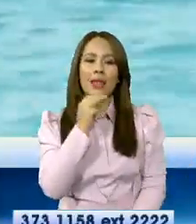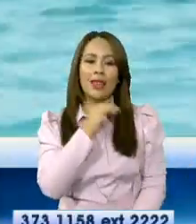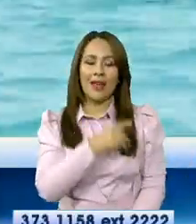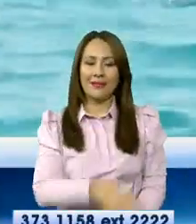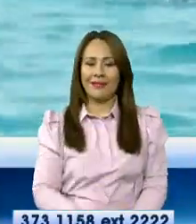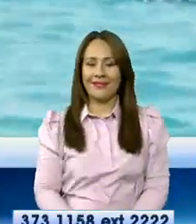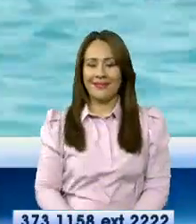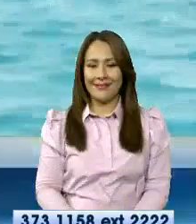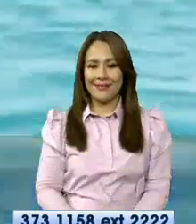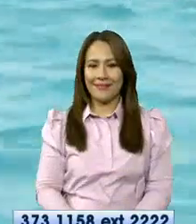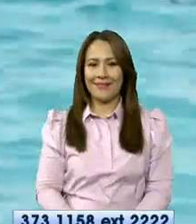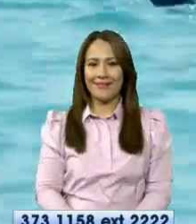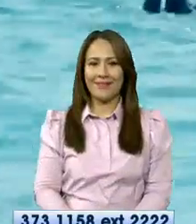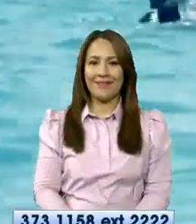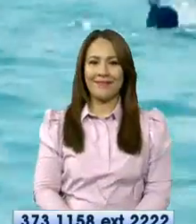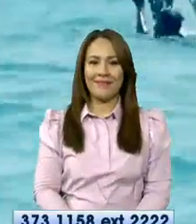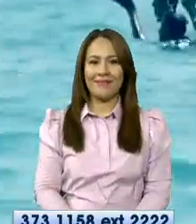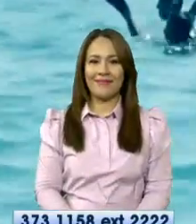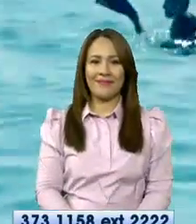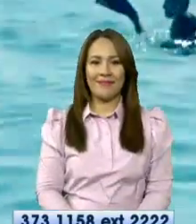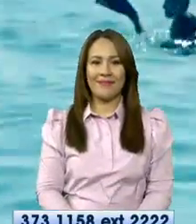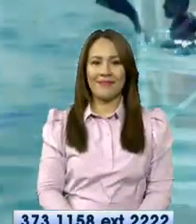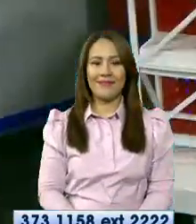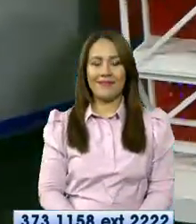informó Wendy Delgado.